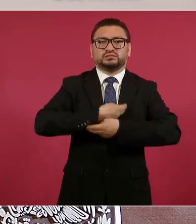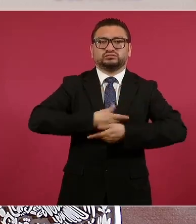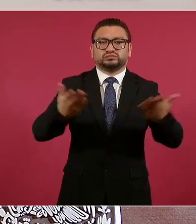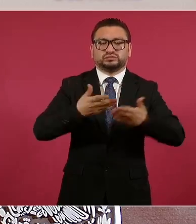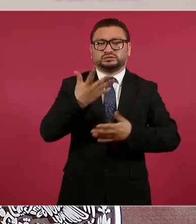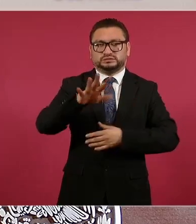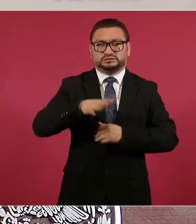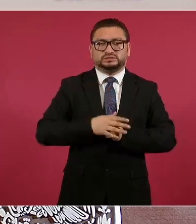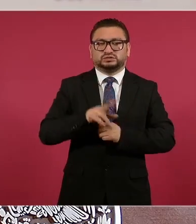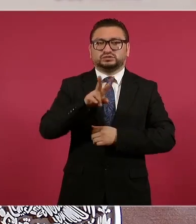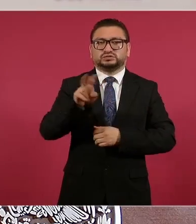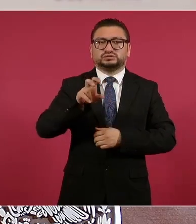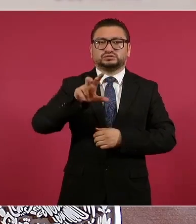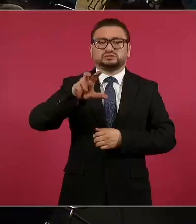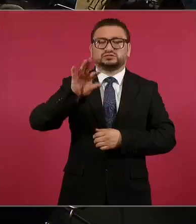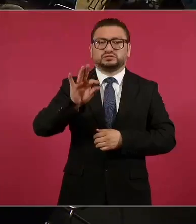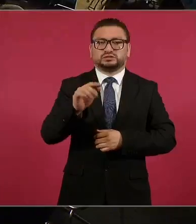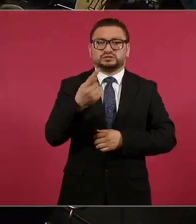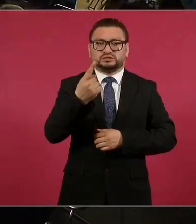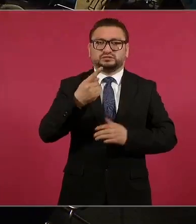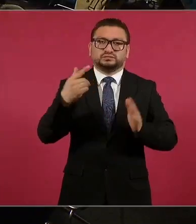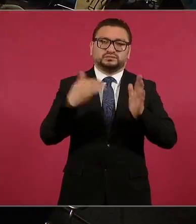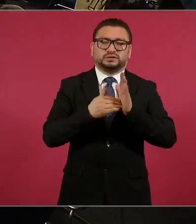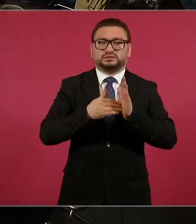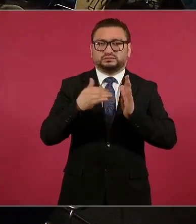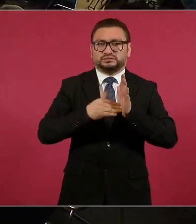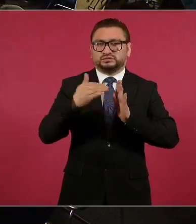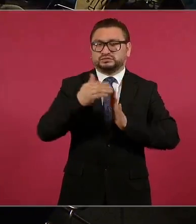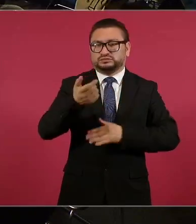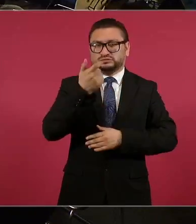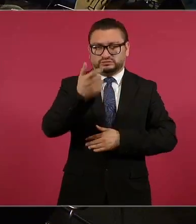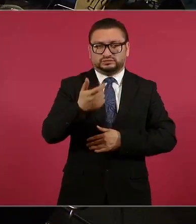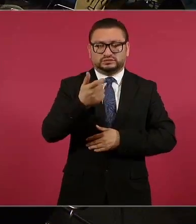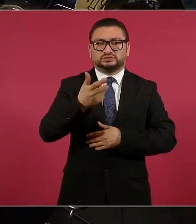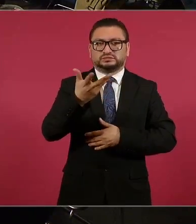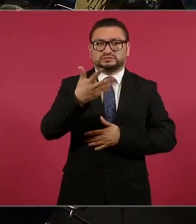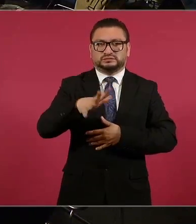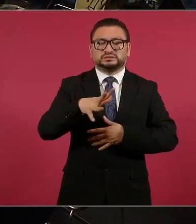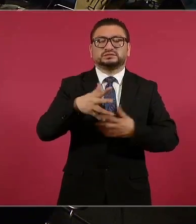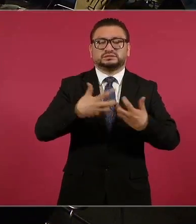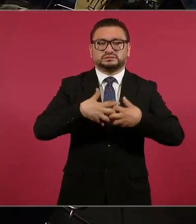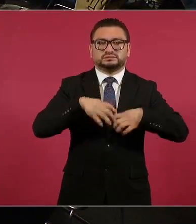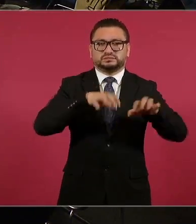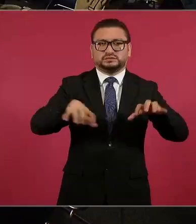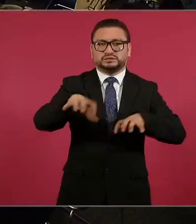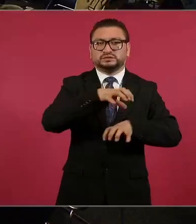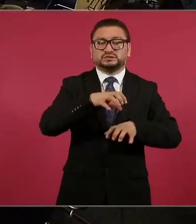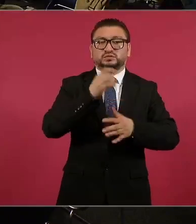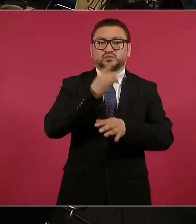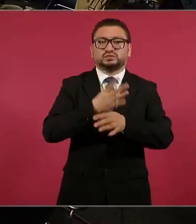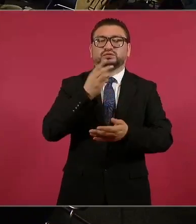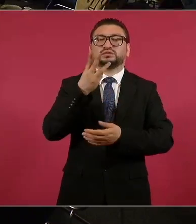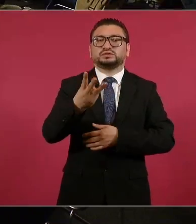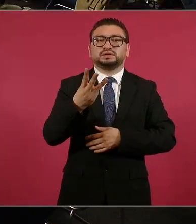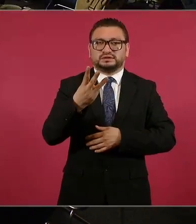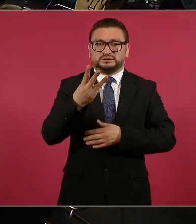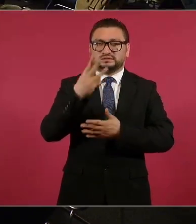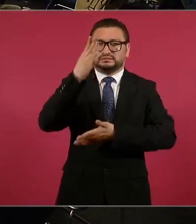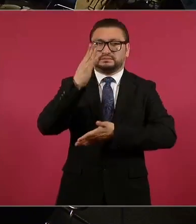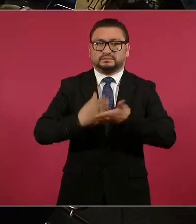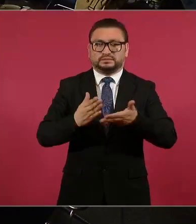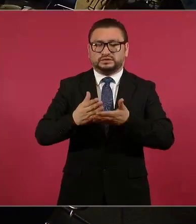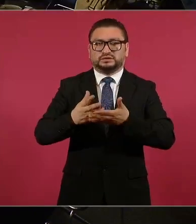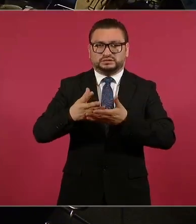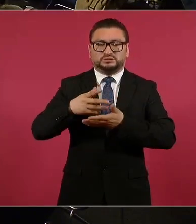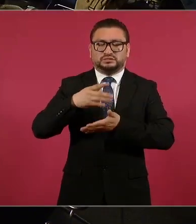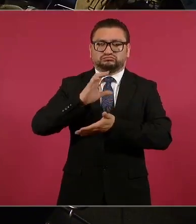de 241,000 millones de pesos en 10 empresas. De esas 3 empresas, solo 3 concentraron la mitad de todos